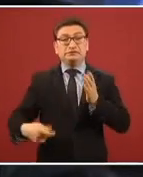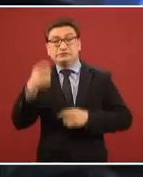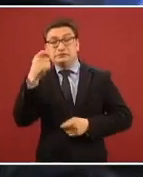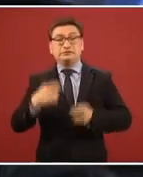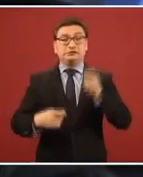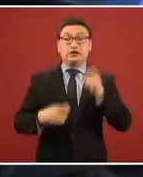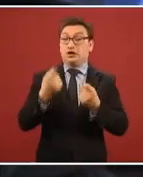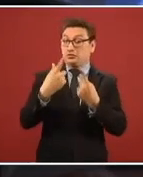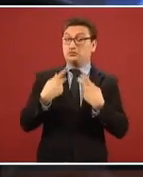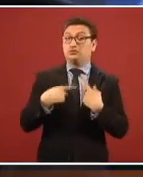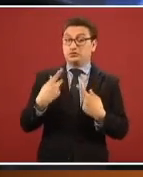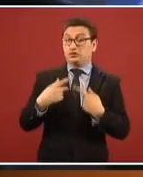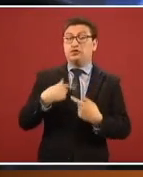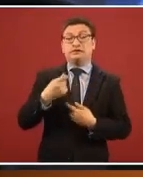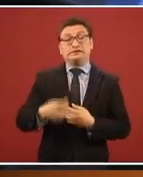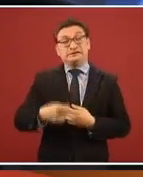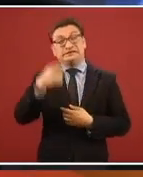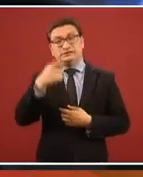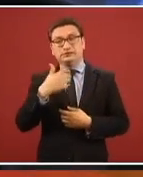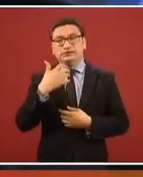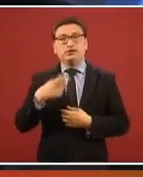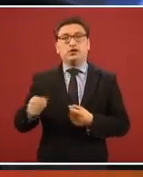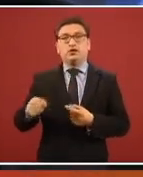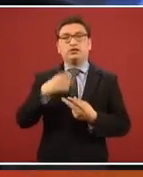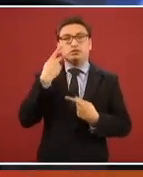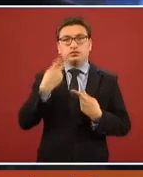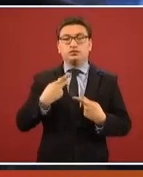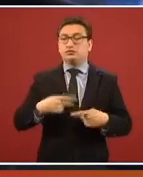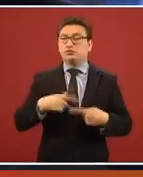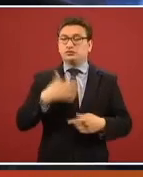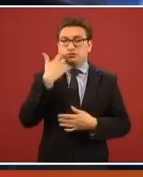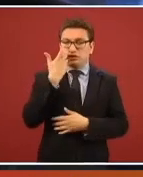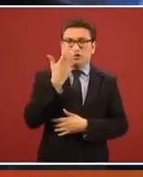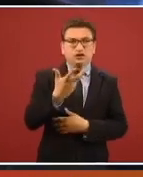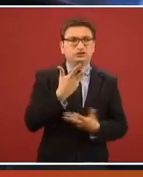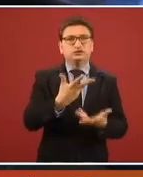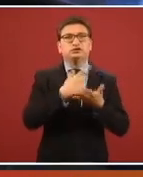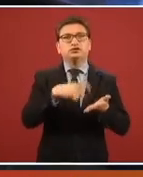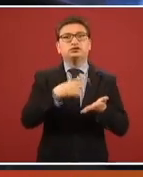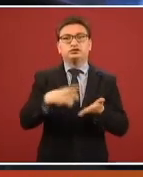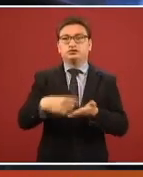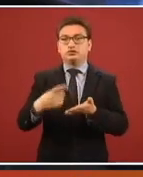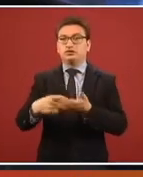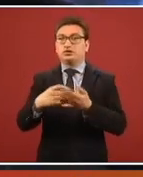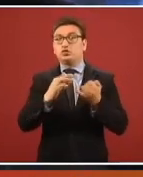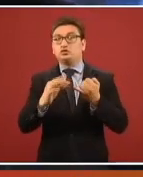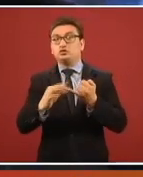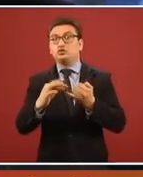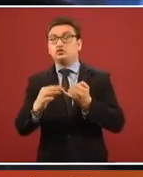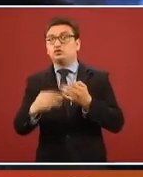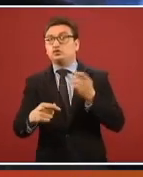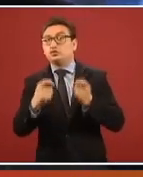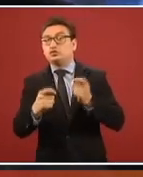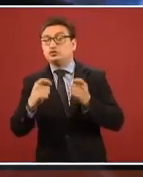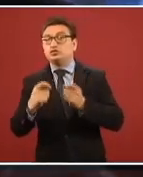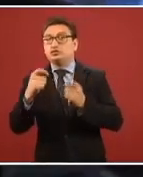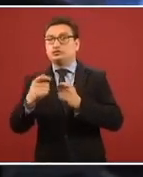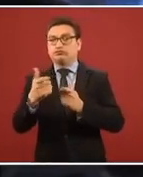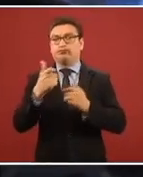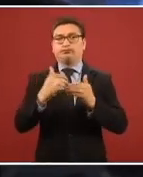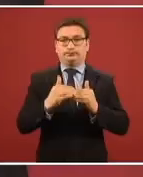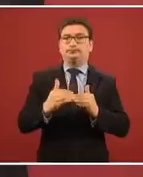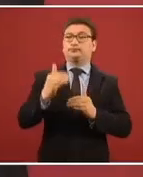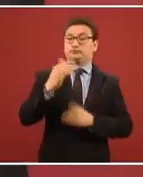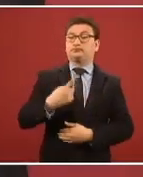gente que quería adquirir estos vehículos pero se cerró mucho al final y si se lograron precios para